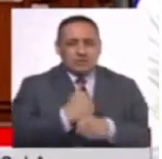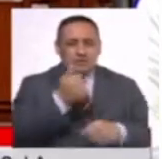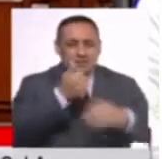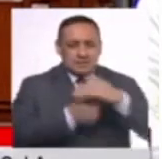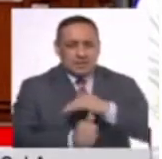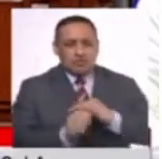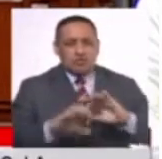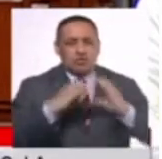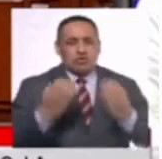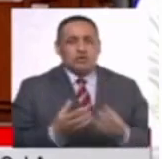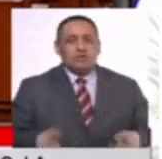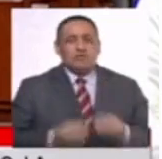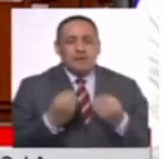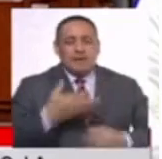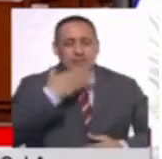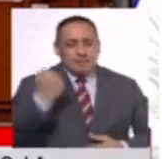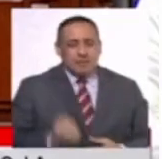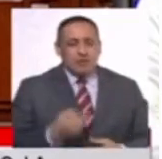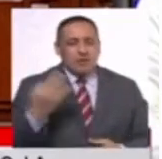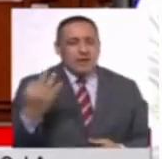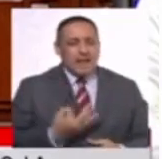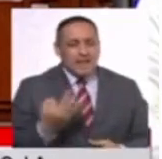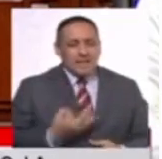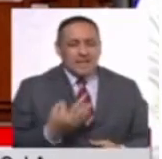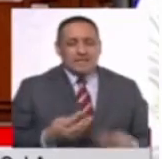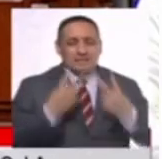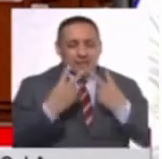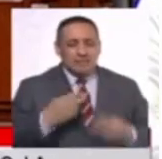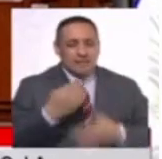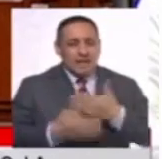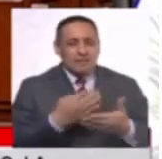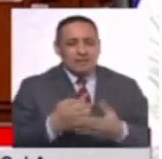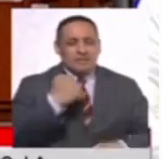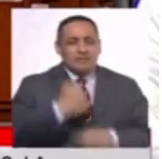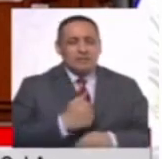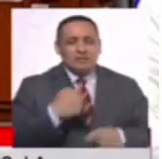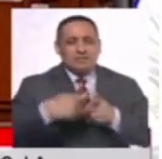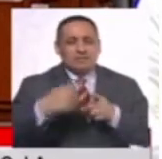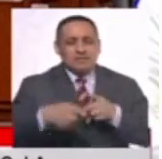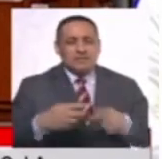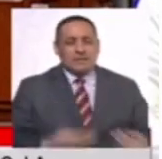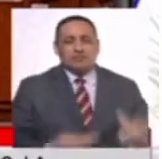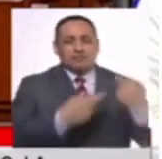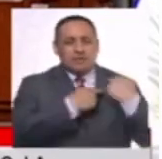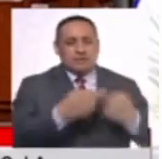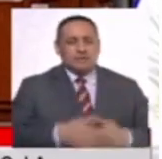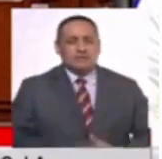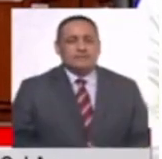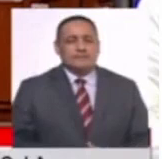del Congreso para mejorar la calidad y la eficiencia en el desempeño de sus funciones.